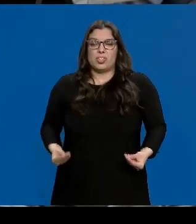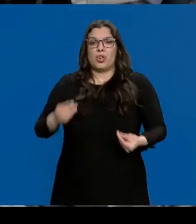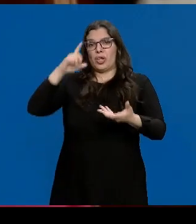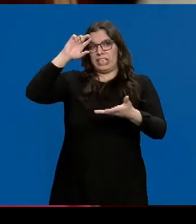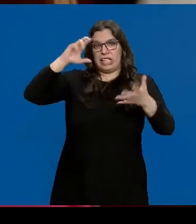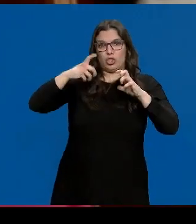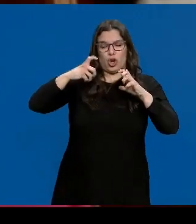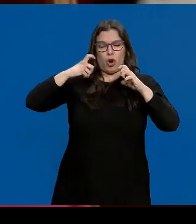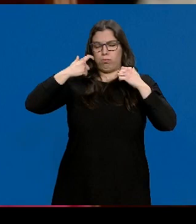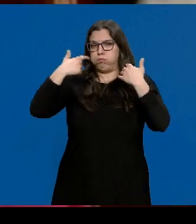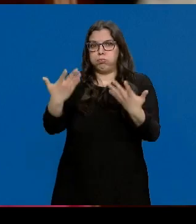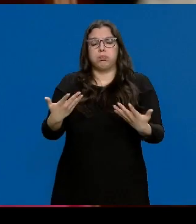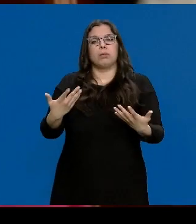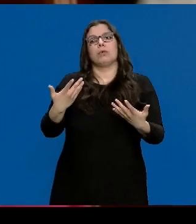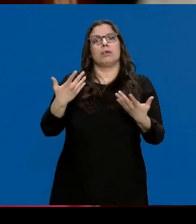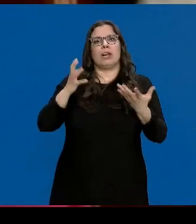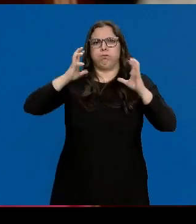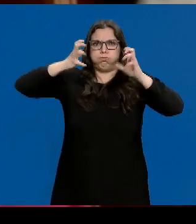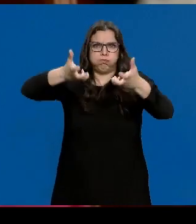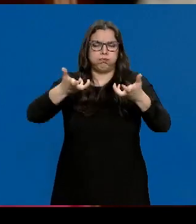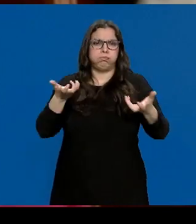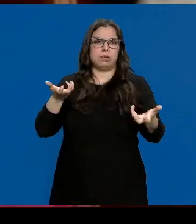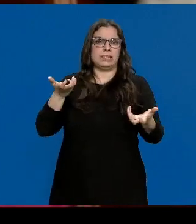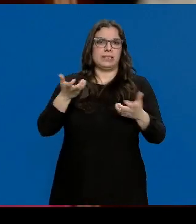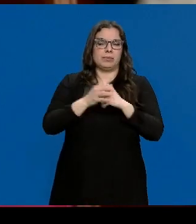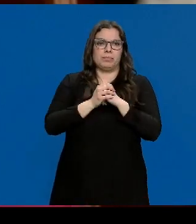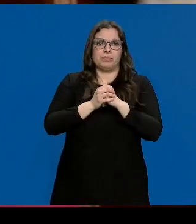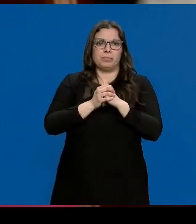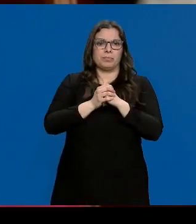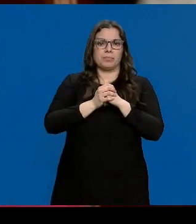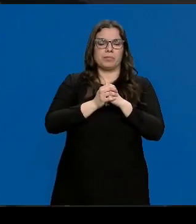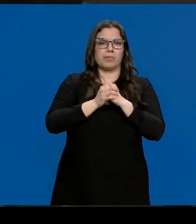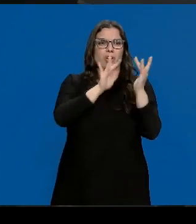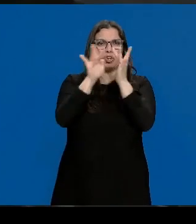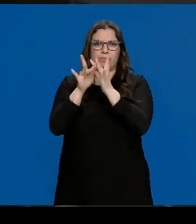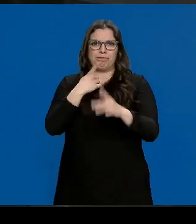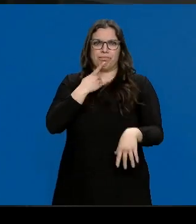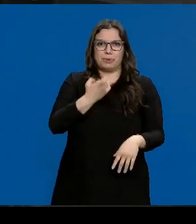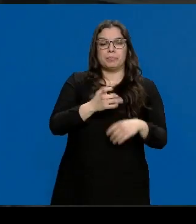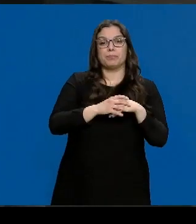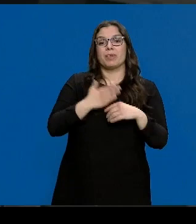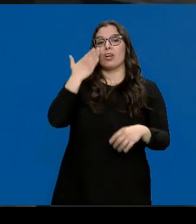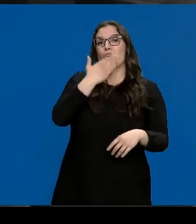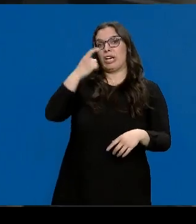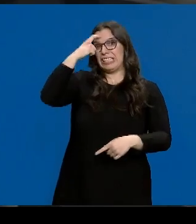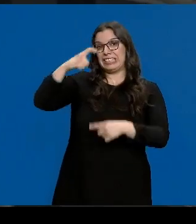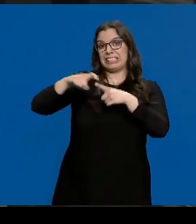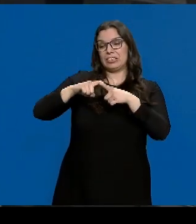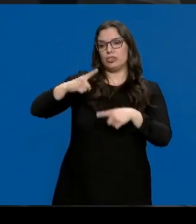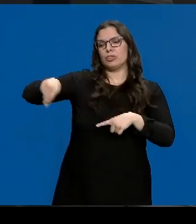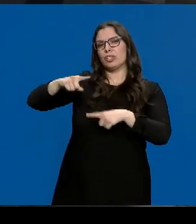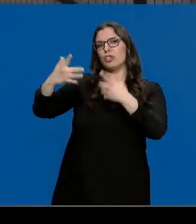trastornos compulsivos, agresividad, dificultades de relación. Desde el Colegio de Psicólogos nos